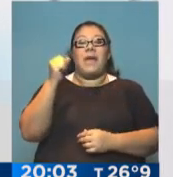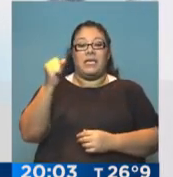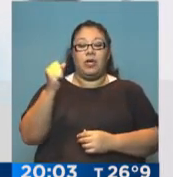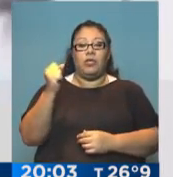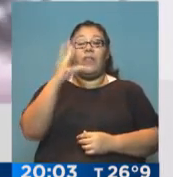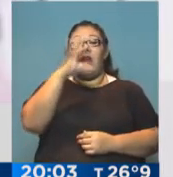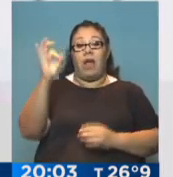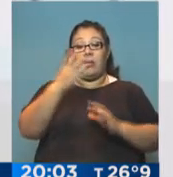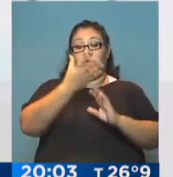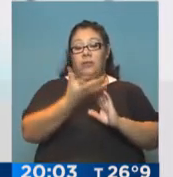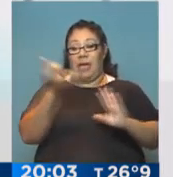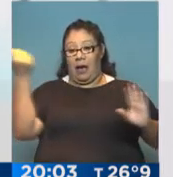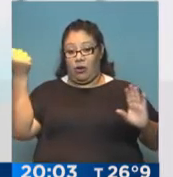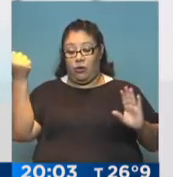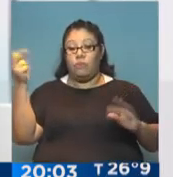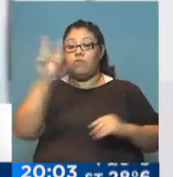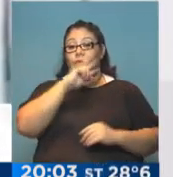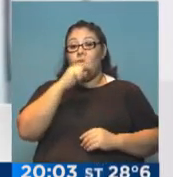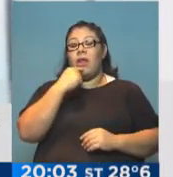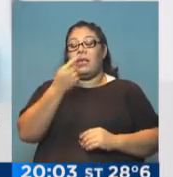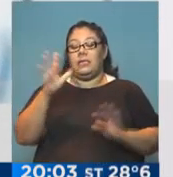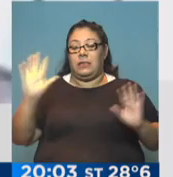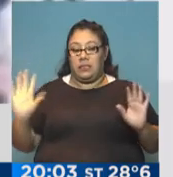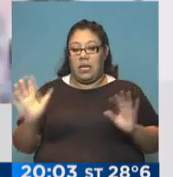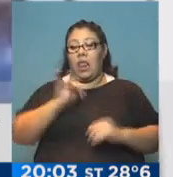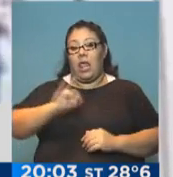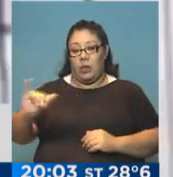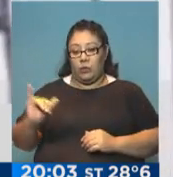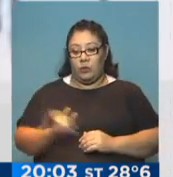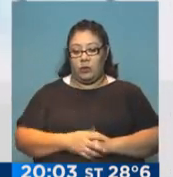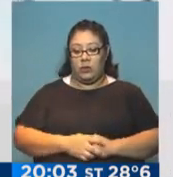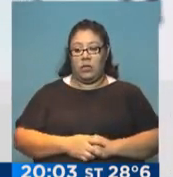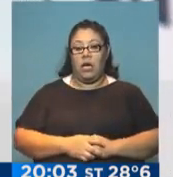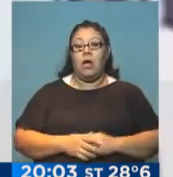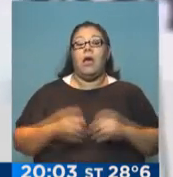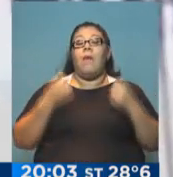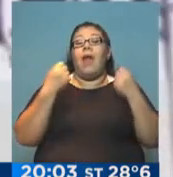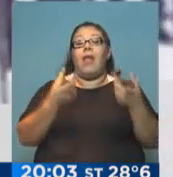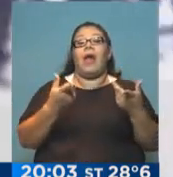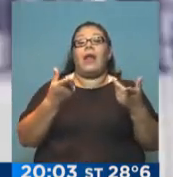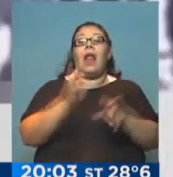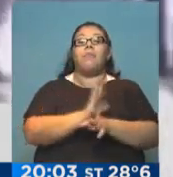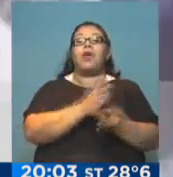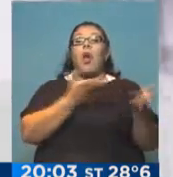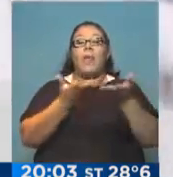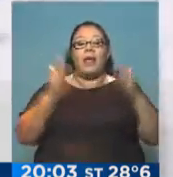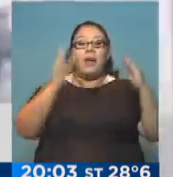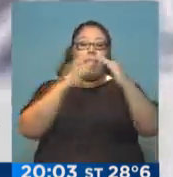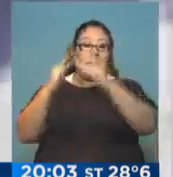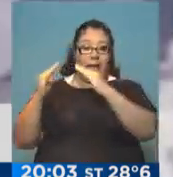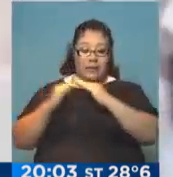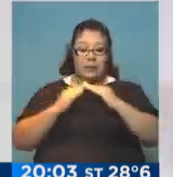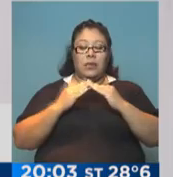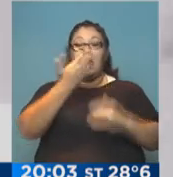bancarias vinculados estos con dinero que se ofrecía a las cooperativas de vivienda y que, según denunció Morales, habían